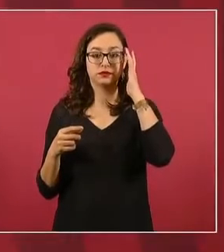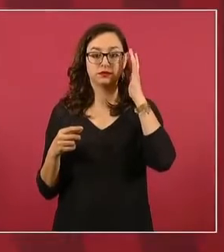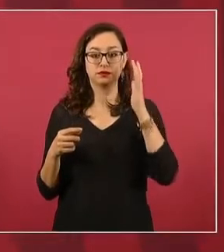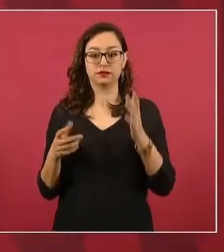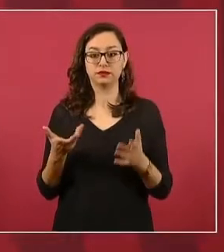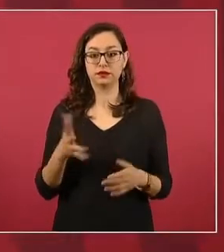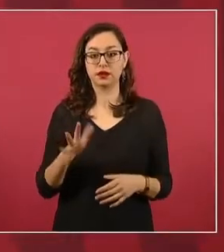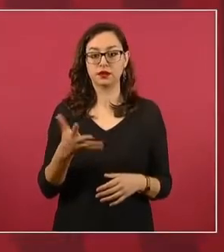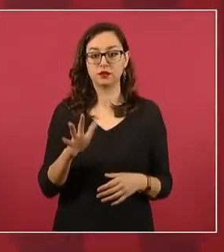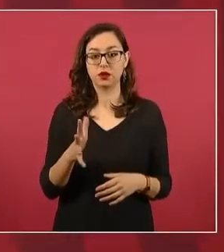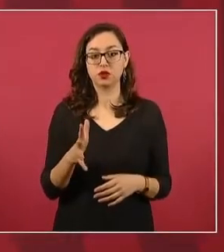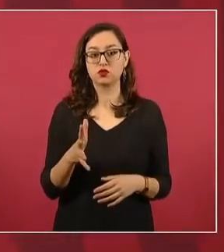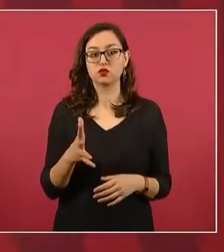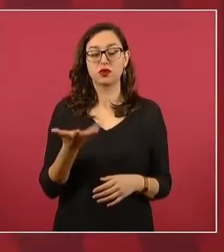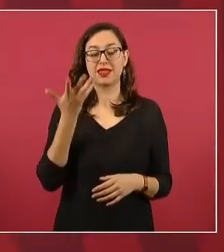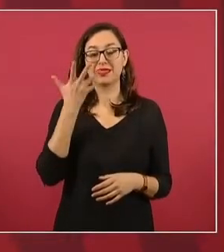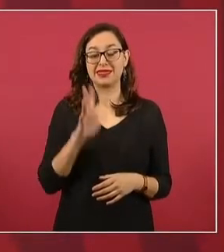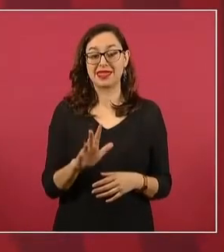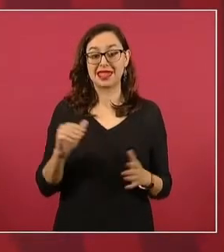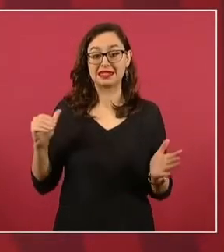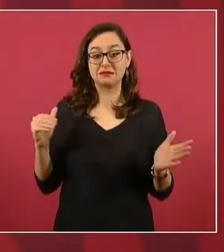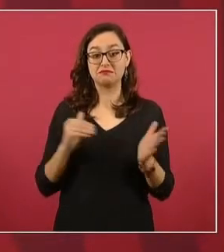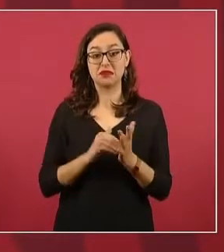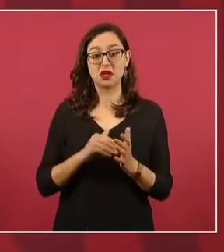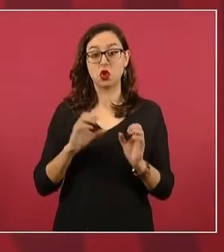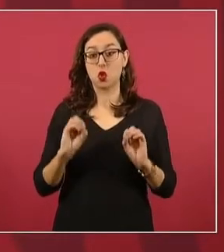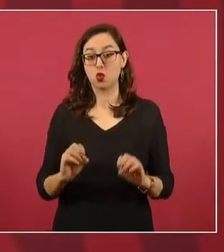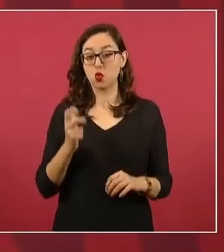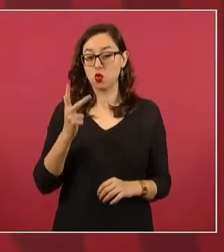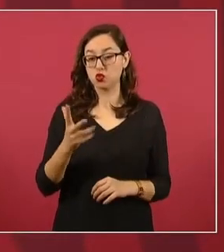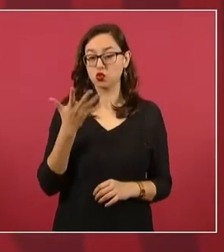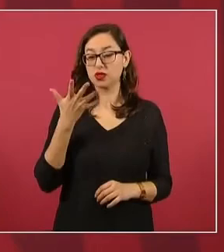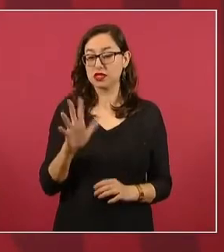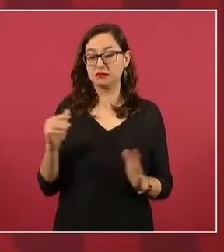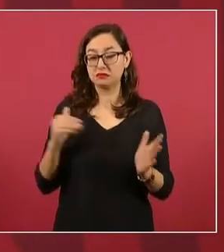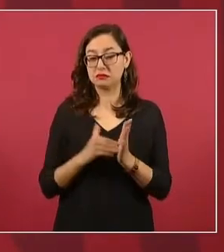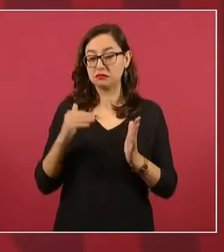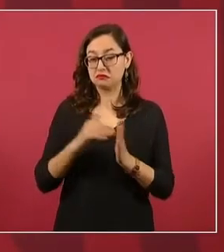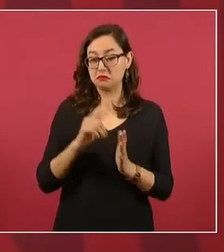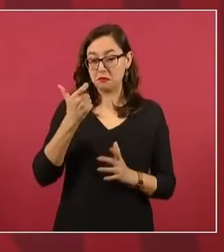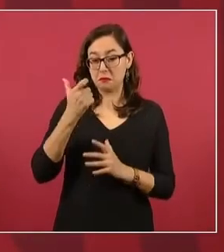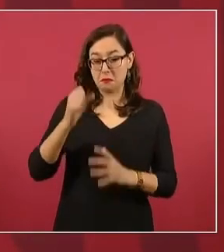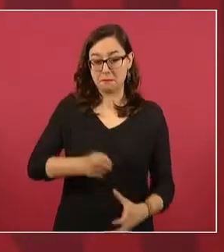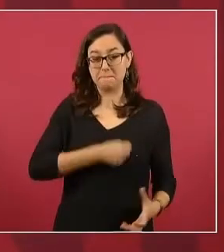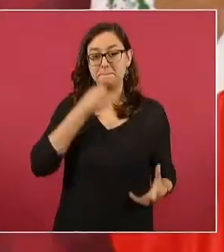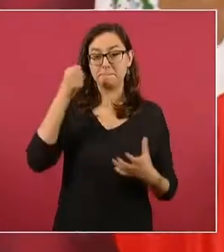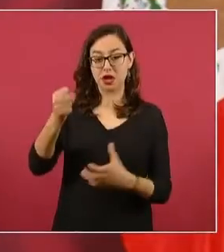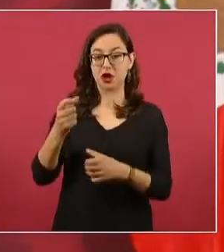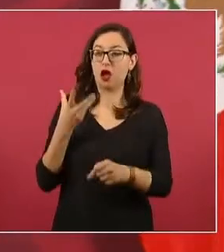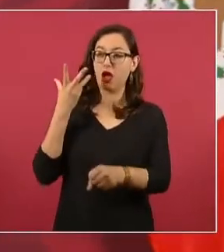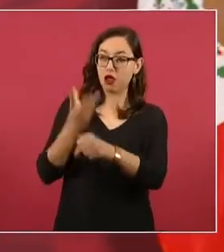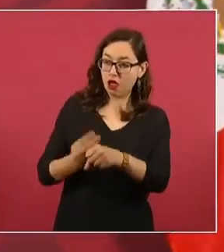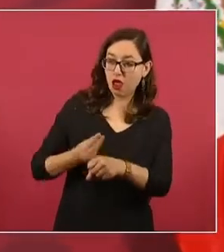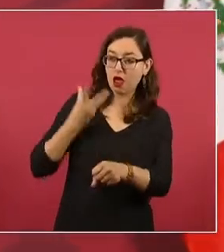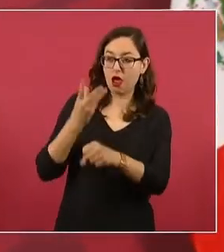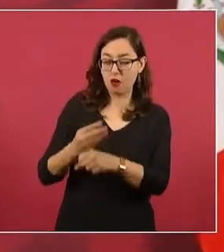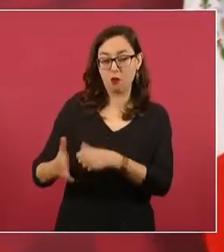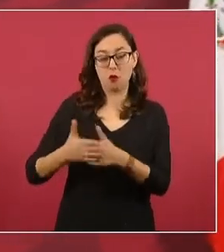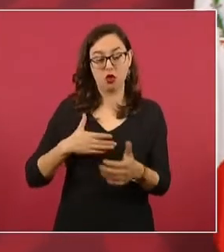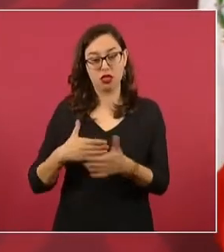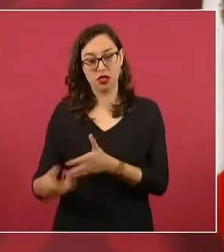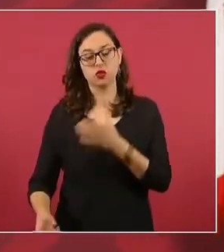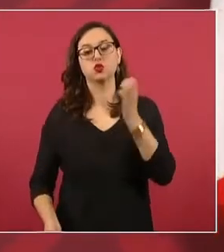unos 8 o 10,000 millones de pesos en rehabilitarla, en